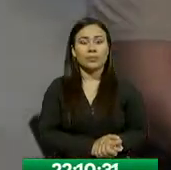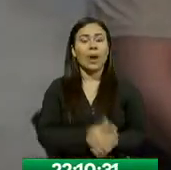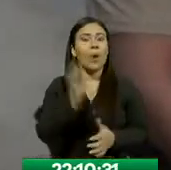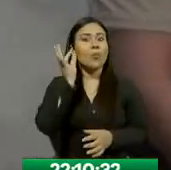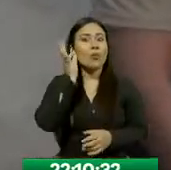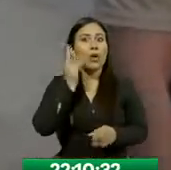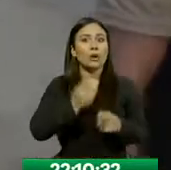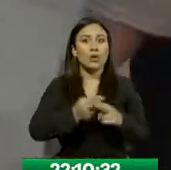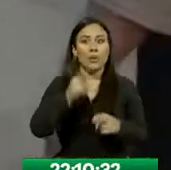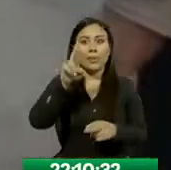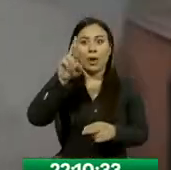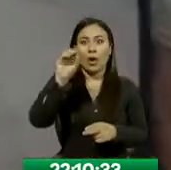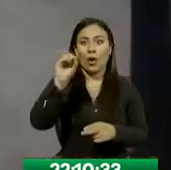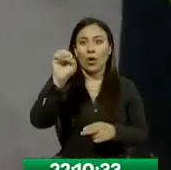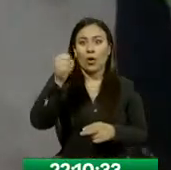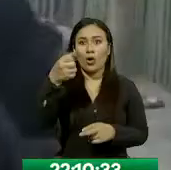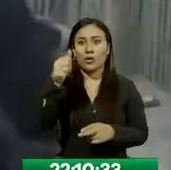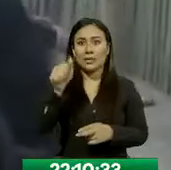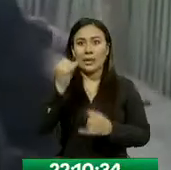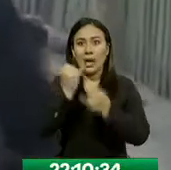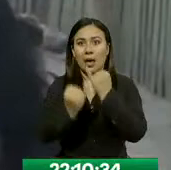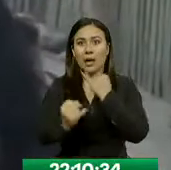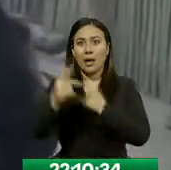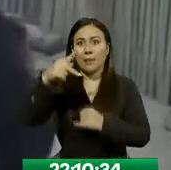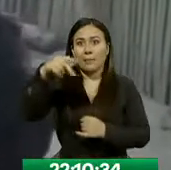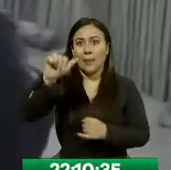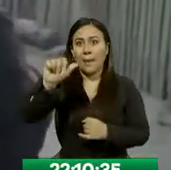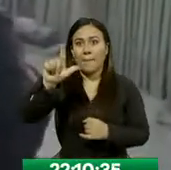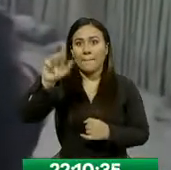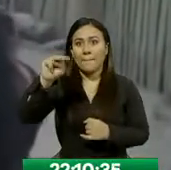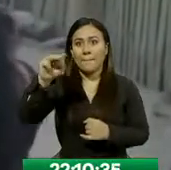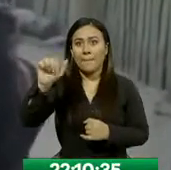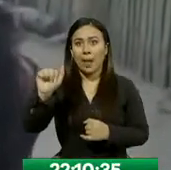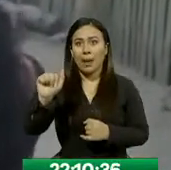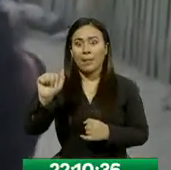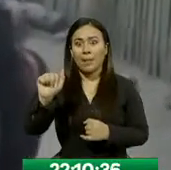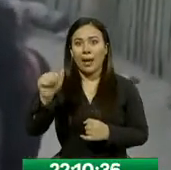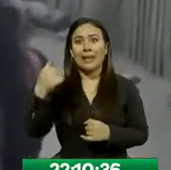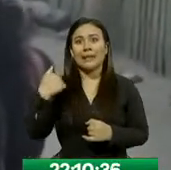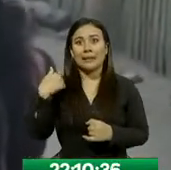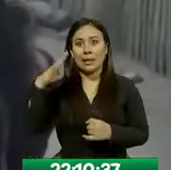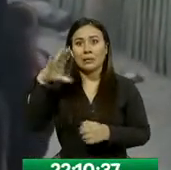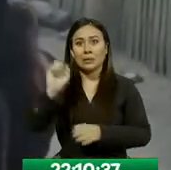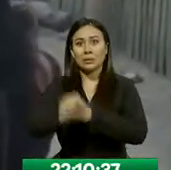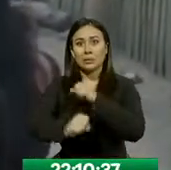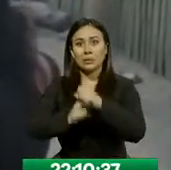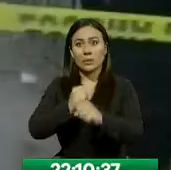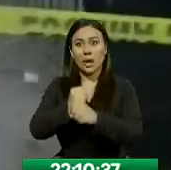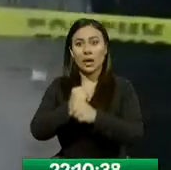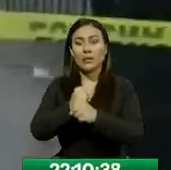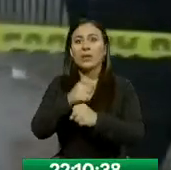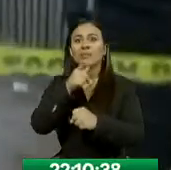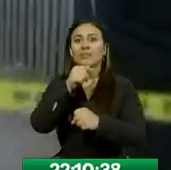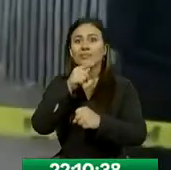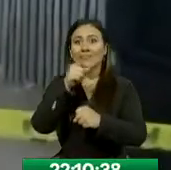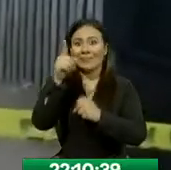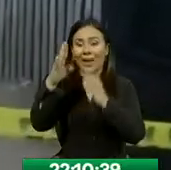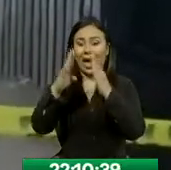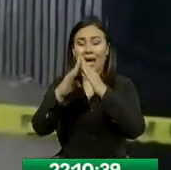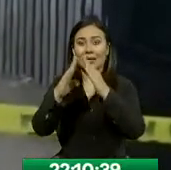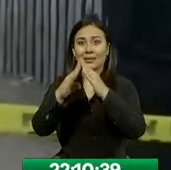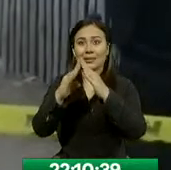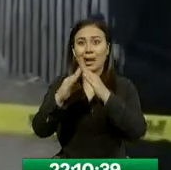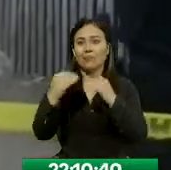Rosa Palma Basurto, de 50 años de edad, fue asesinada con un disparo en el pecho que le habría propinado su conviviente, con quien mantenía una